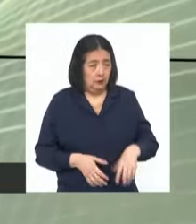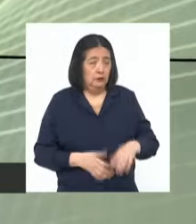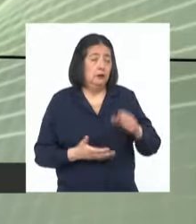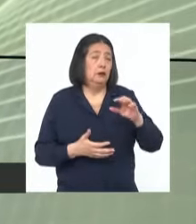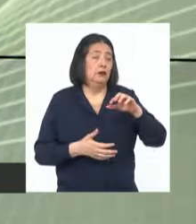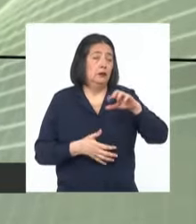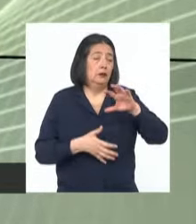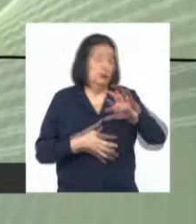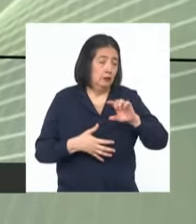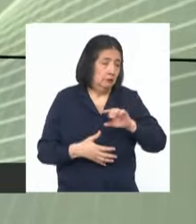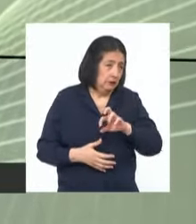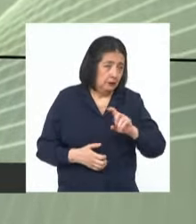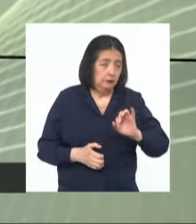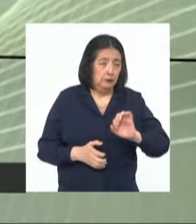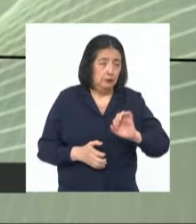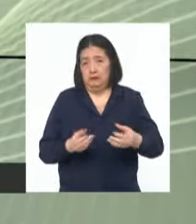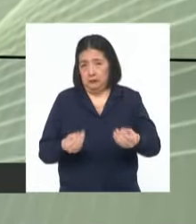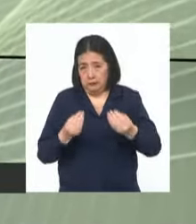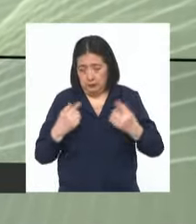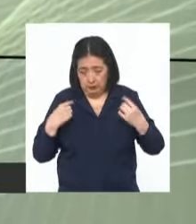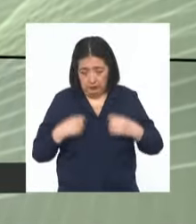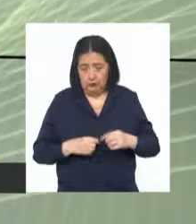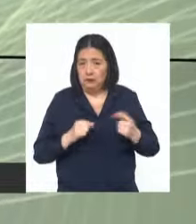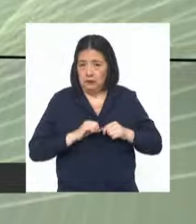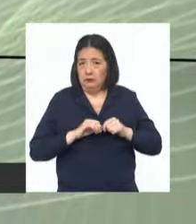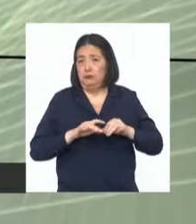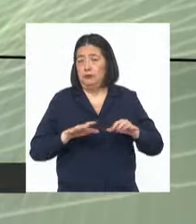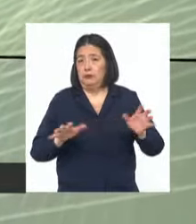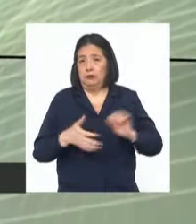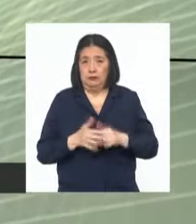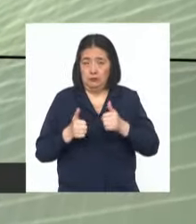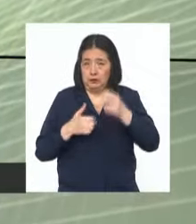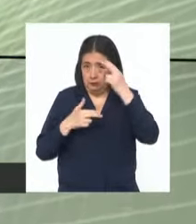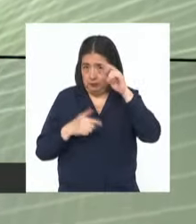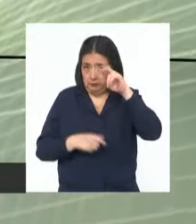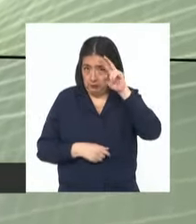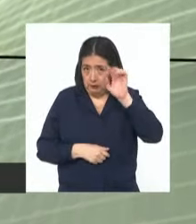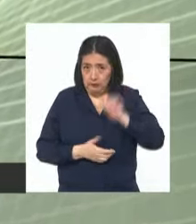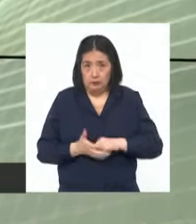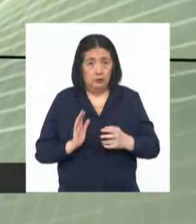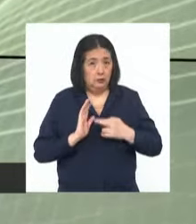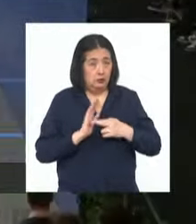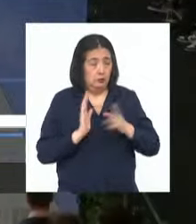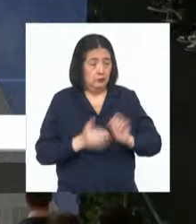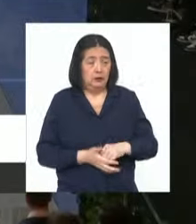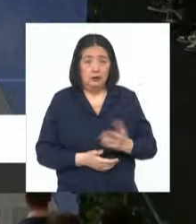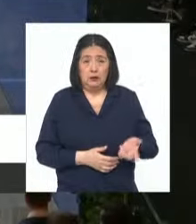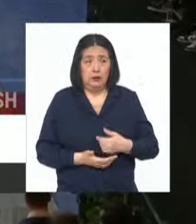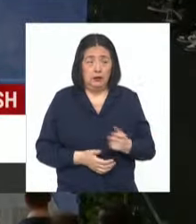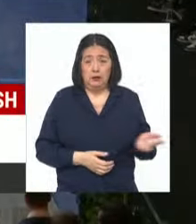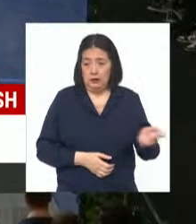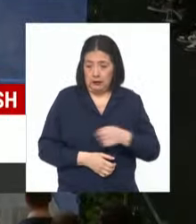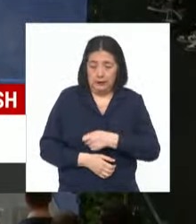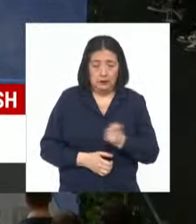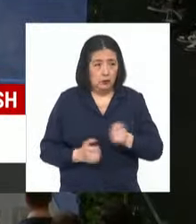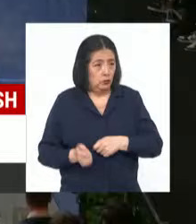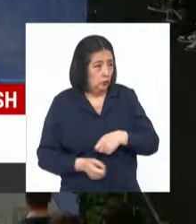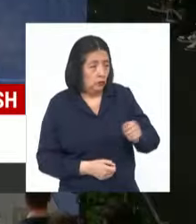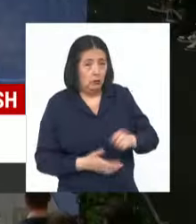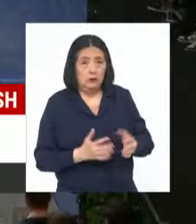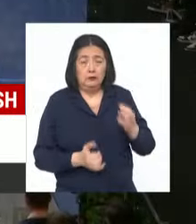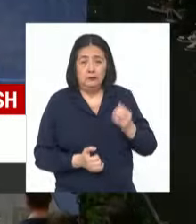panamericano siempre nos entrega medallas, así es que hay que masificarlo. Buenas noticias para el Perú también, porque nuestro representante en squash, Diego Elías,